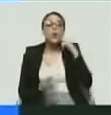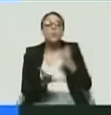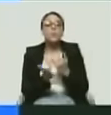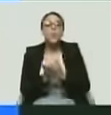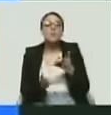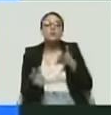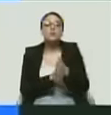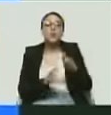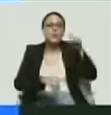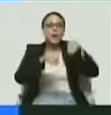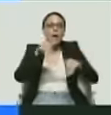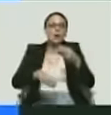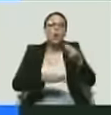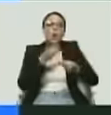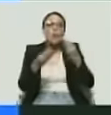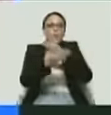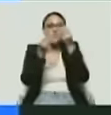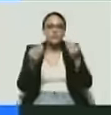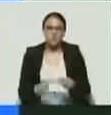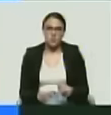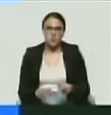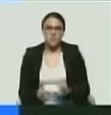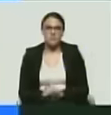electoral. No decimos